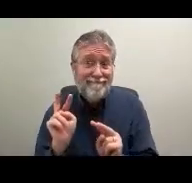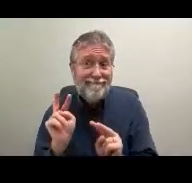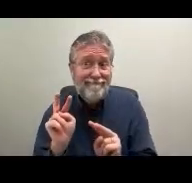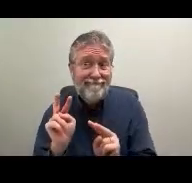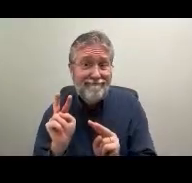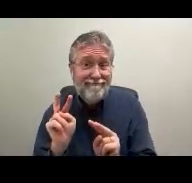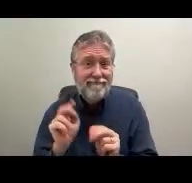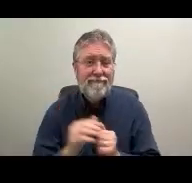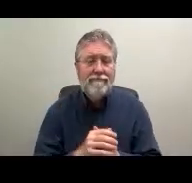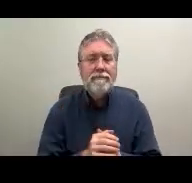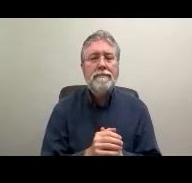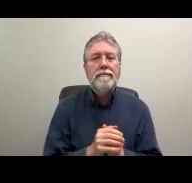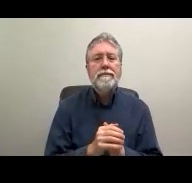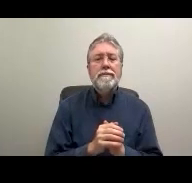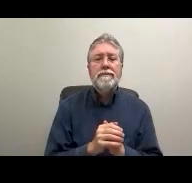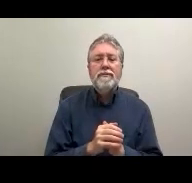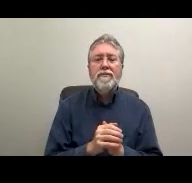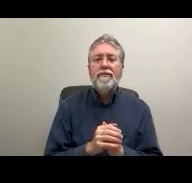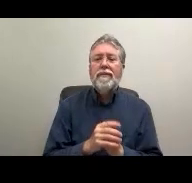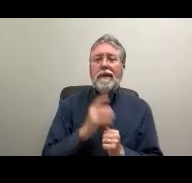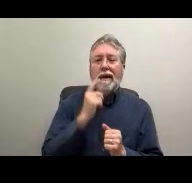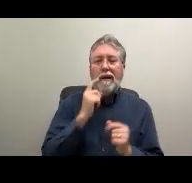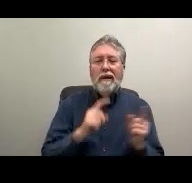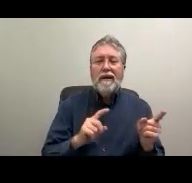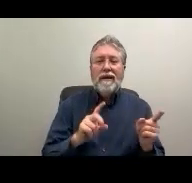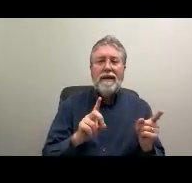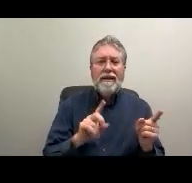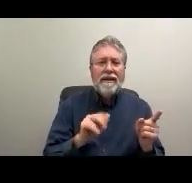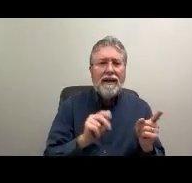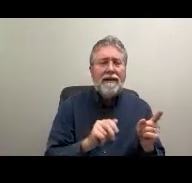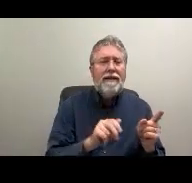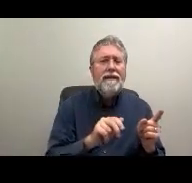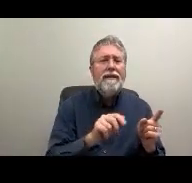Veo que Diana está escribiendo una pregunta o un comentario.